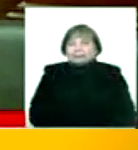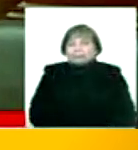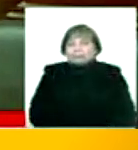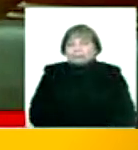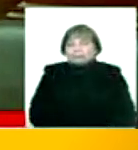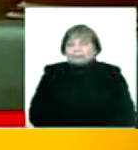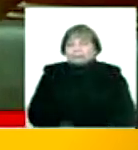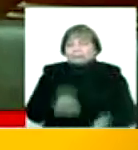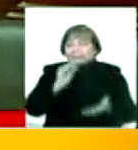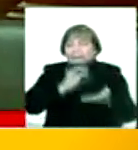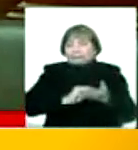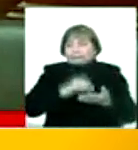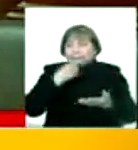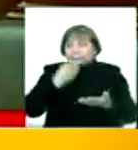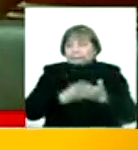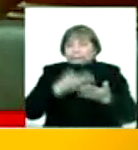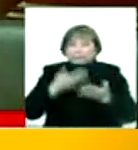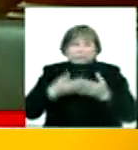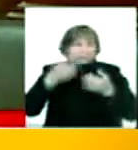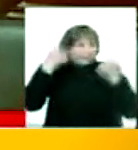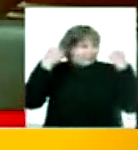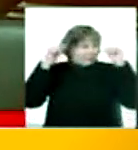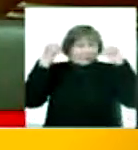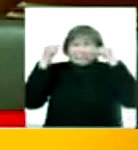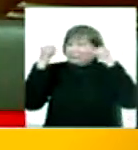hemos sido atacados por este Poder Ejecutivo.